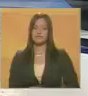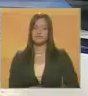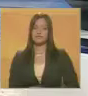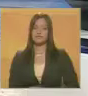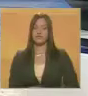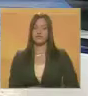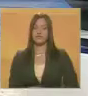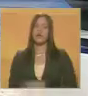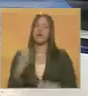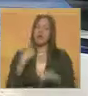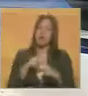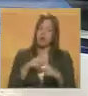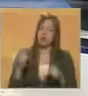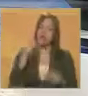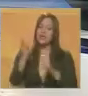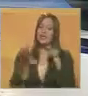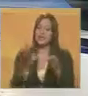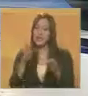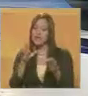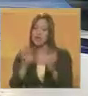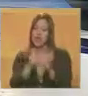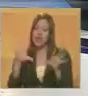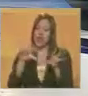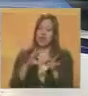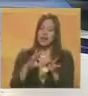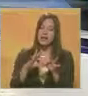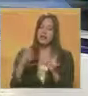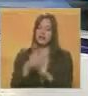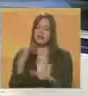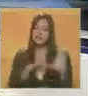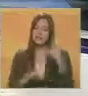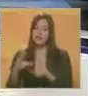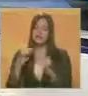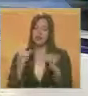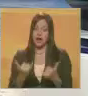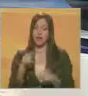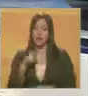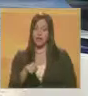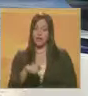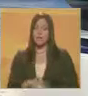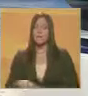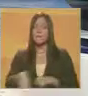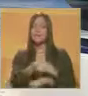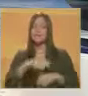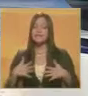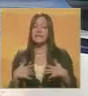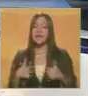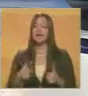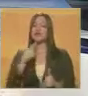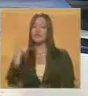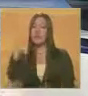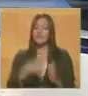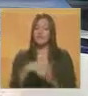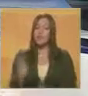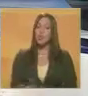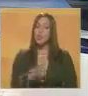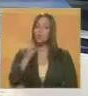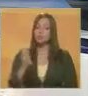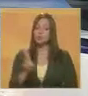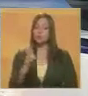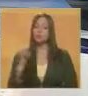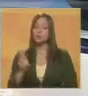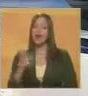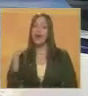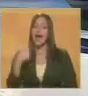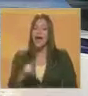amigos y en un tema pudiéramos decir aledaño des el punto de vista científico a estos asuntos el Ministerio de salud prohíbe el uso y aplicación